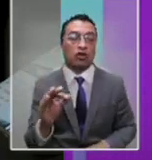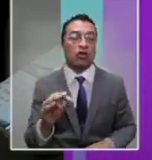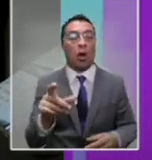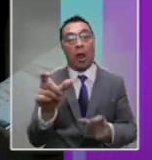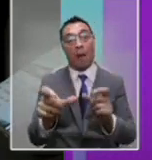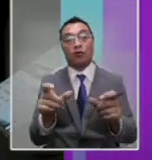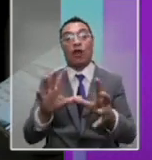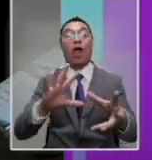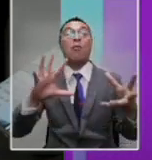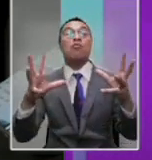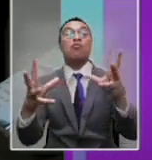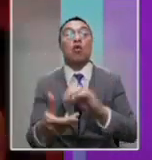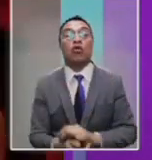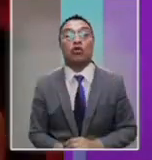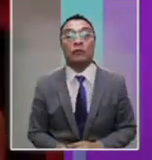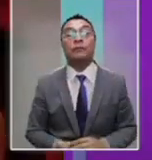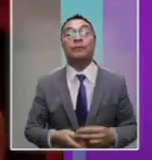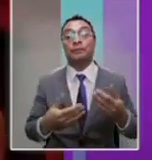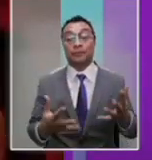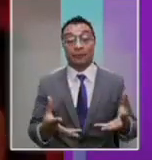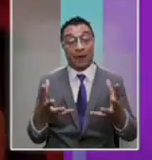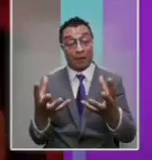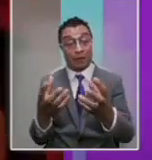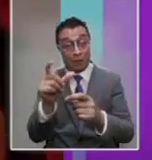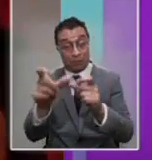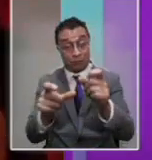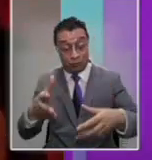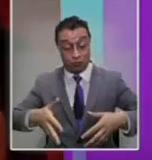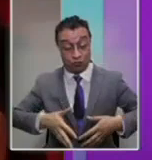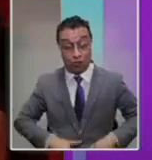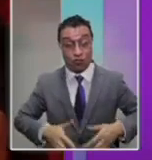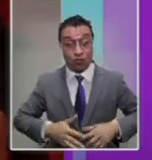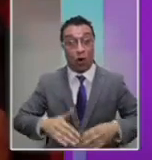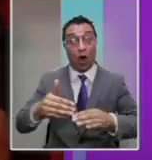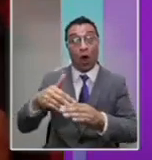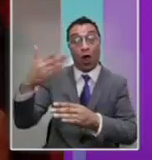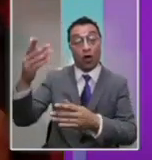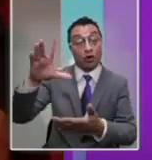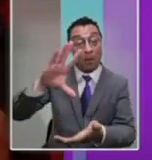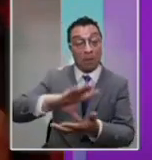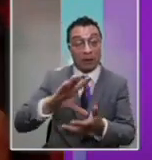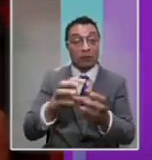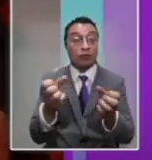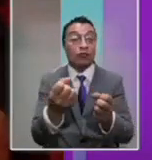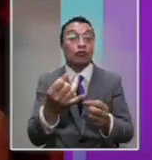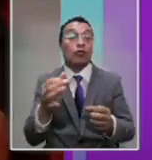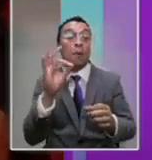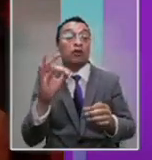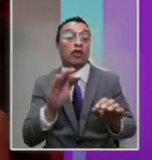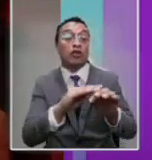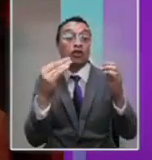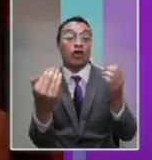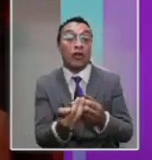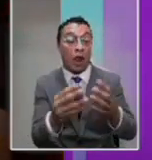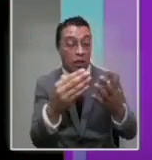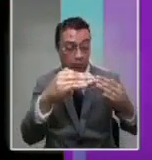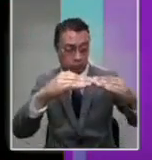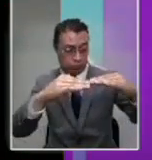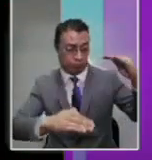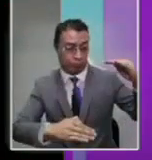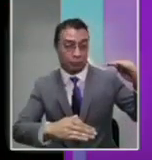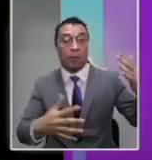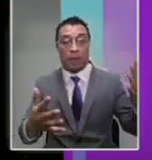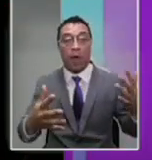3.4% de la población mundial. Bueno, la población nacida en el extranjero como porcentaje de la población total difiere